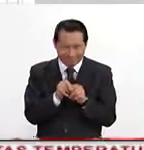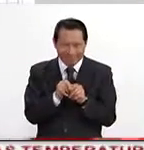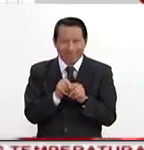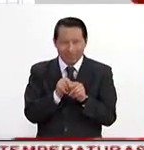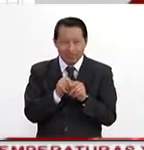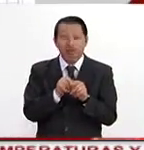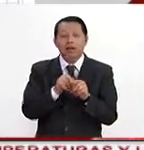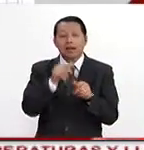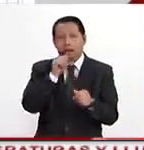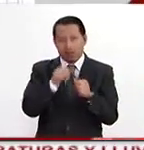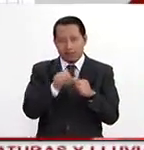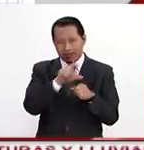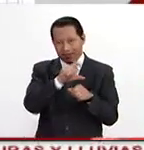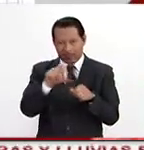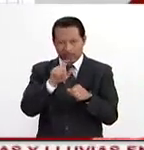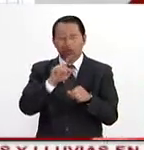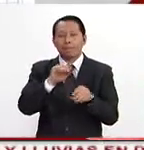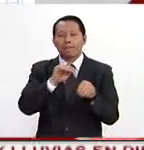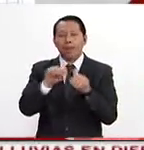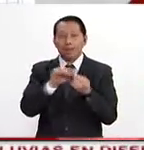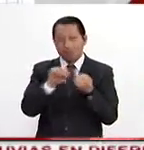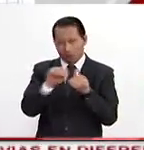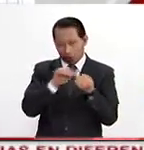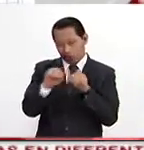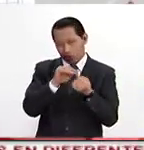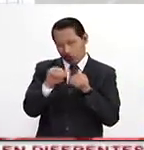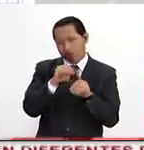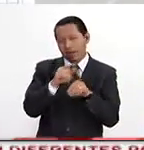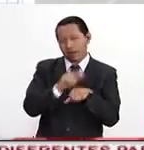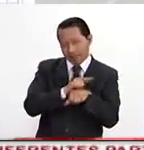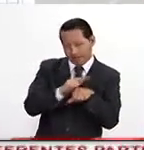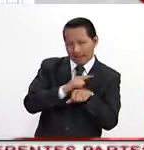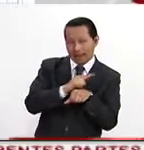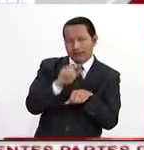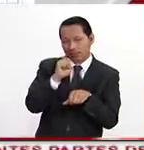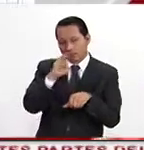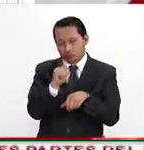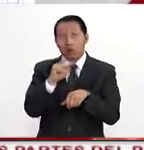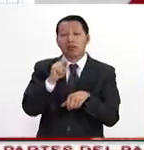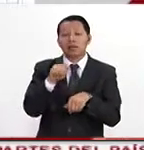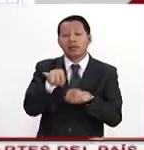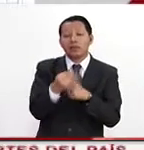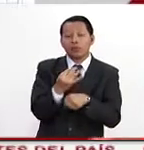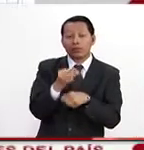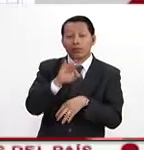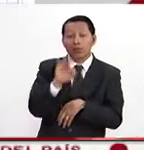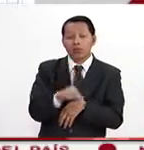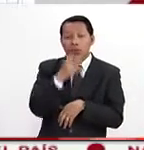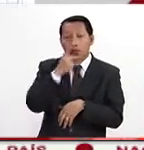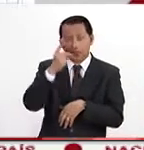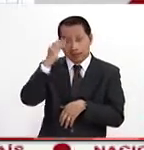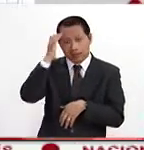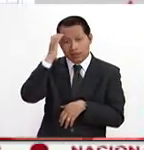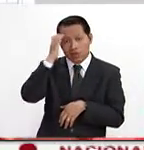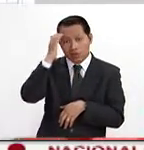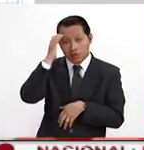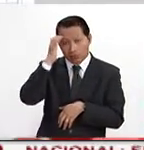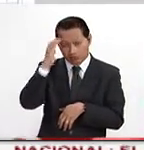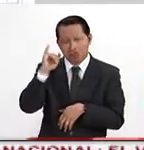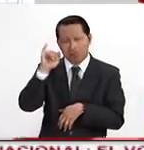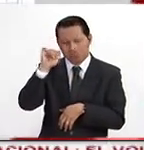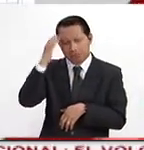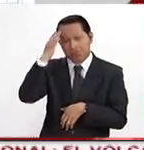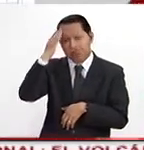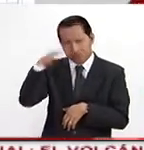todo este movimiento lésbico gay 14 por ciento dice que si conoce lo que lo que significa el término